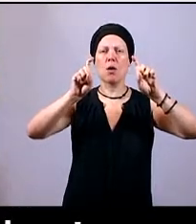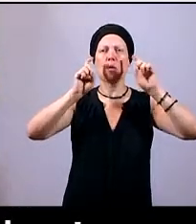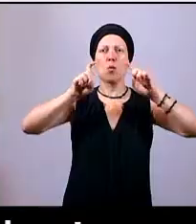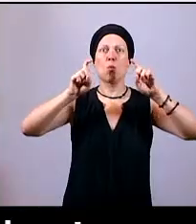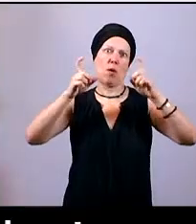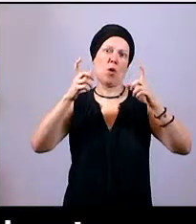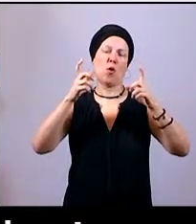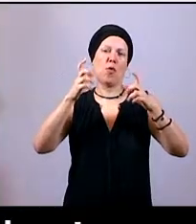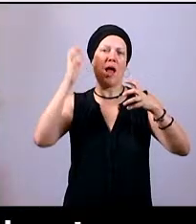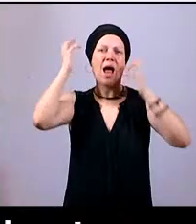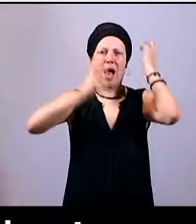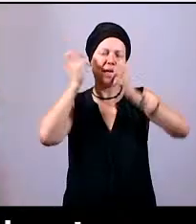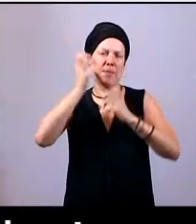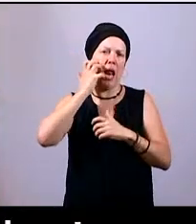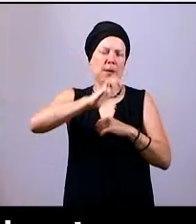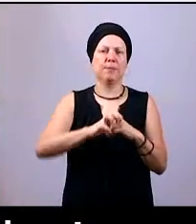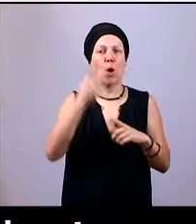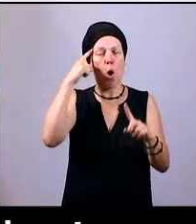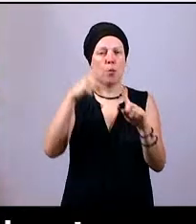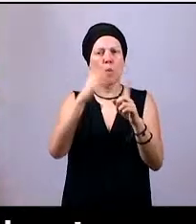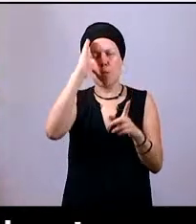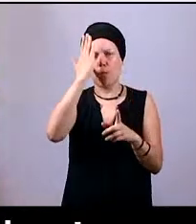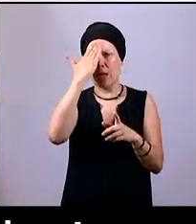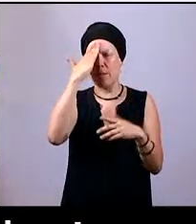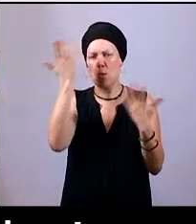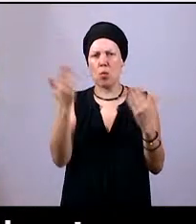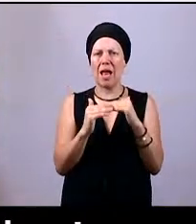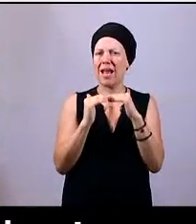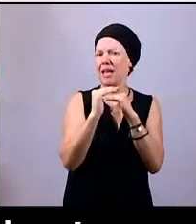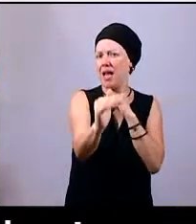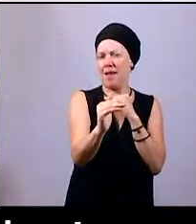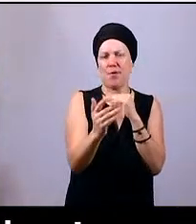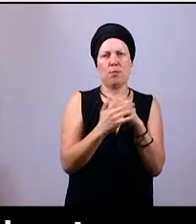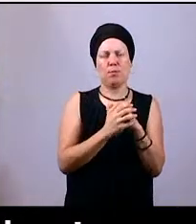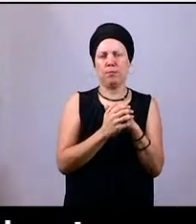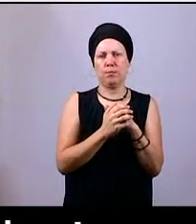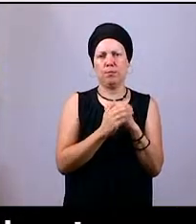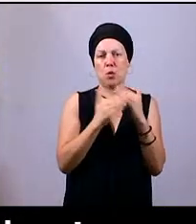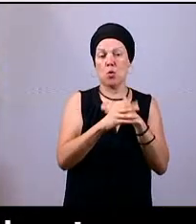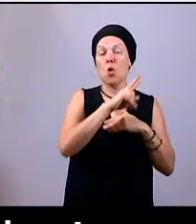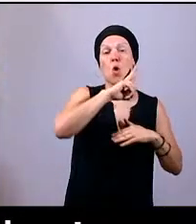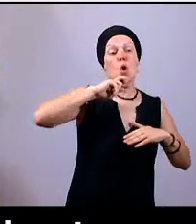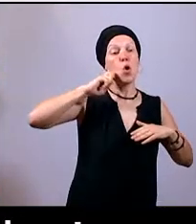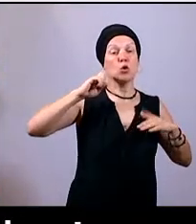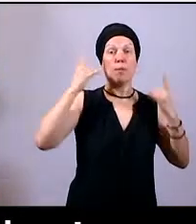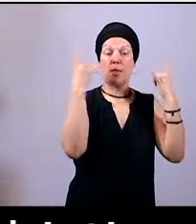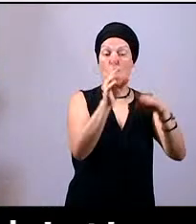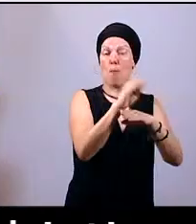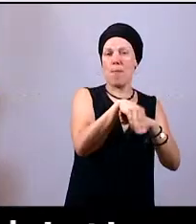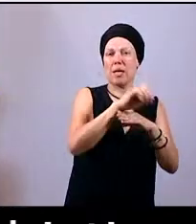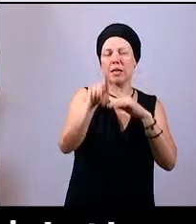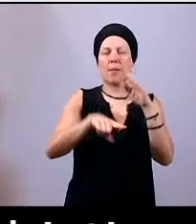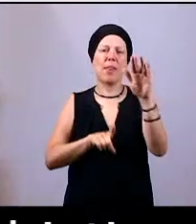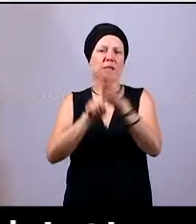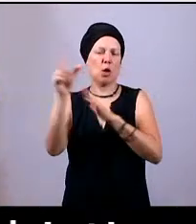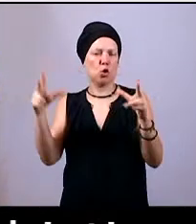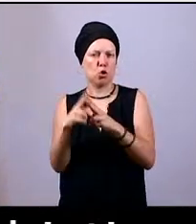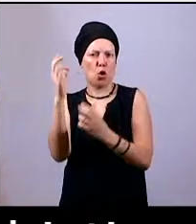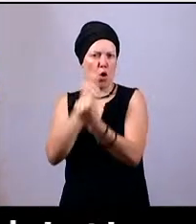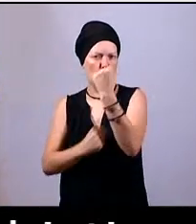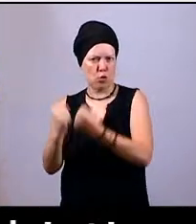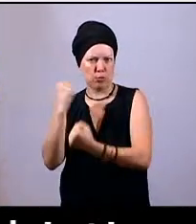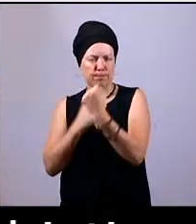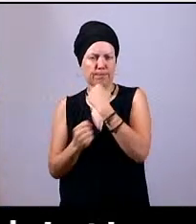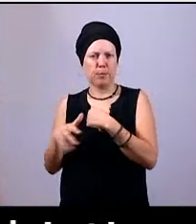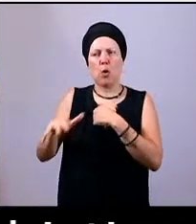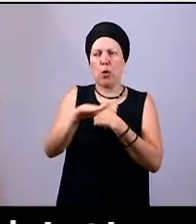exóticas. El objetivo principal es mantener el equilibrio entre la conservación del parque y el desarrollo social y económico de